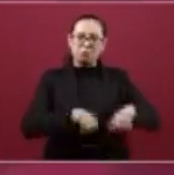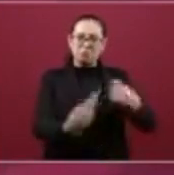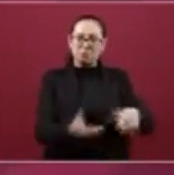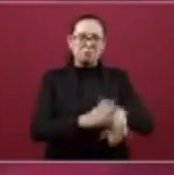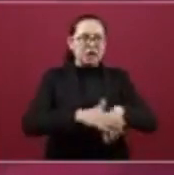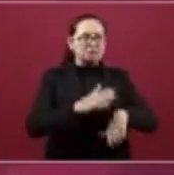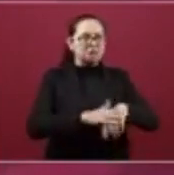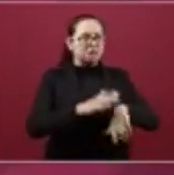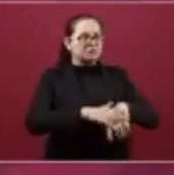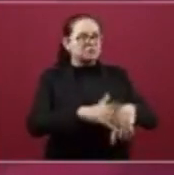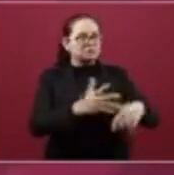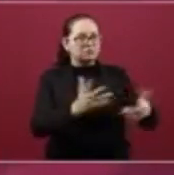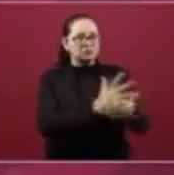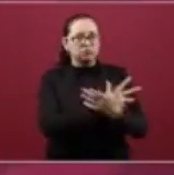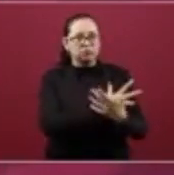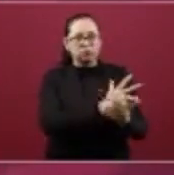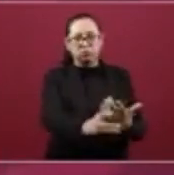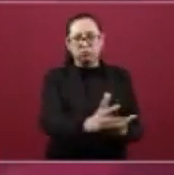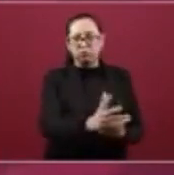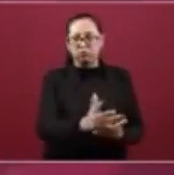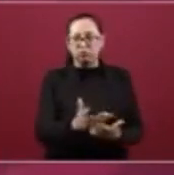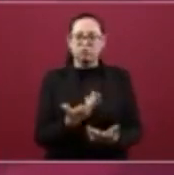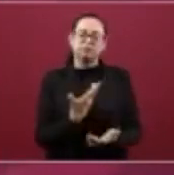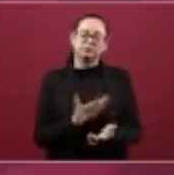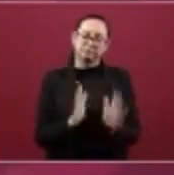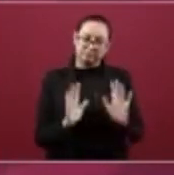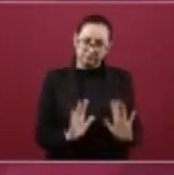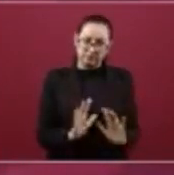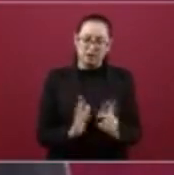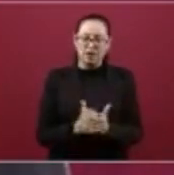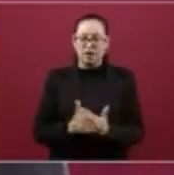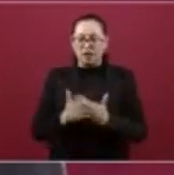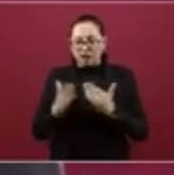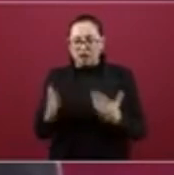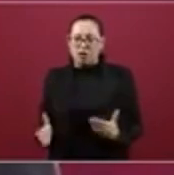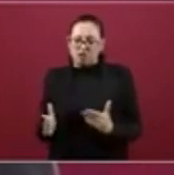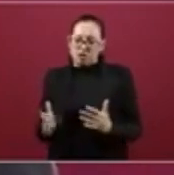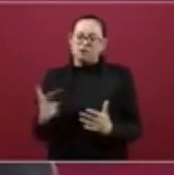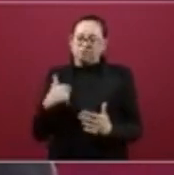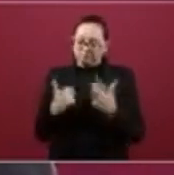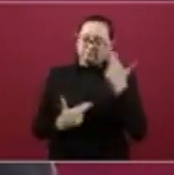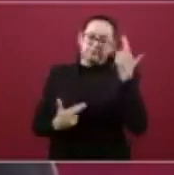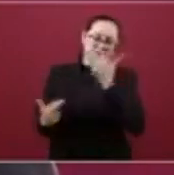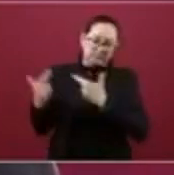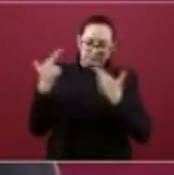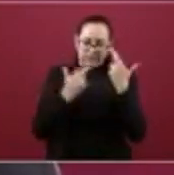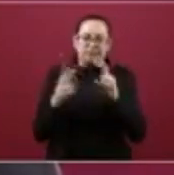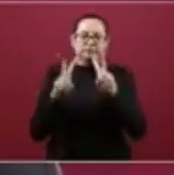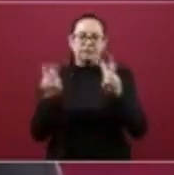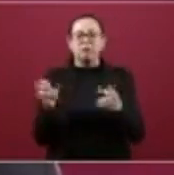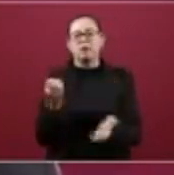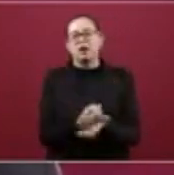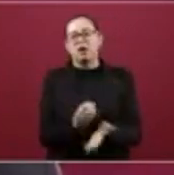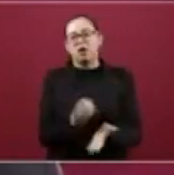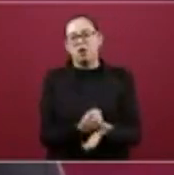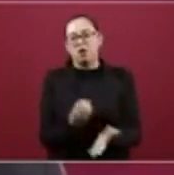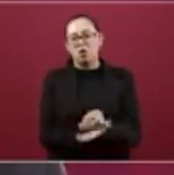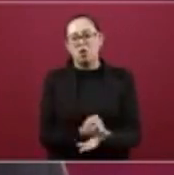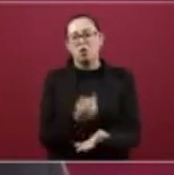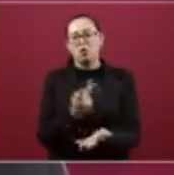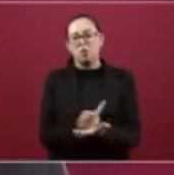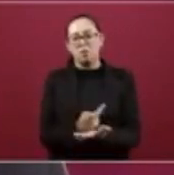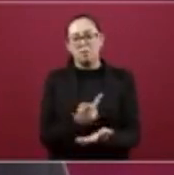Entonces, voy a revisar qué pasa con la explotación del oro, ¿sí?, de la